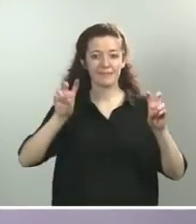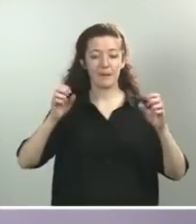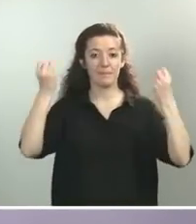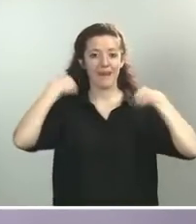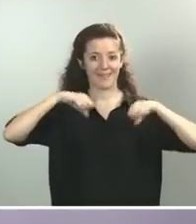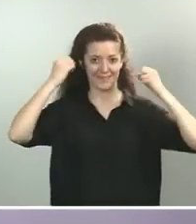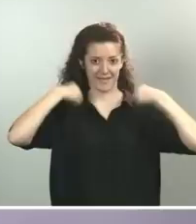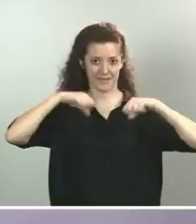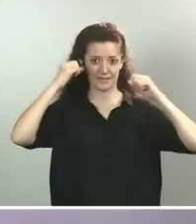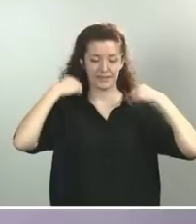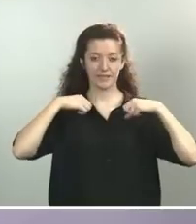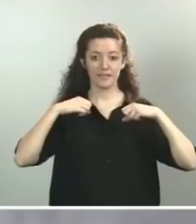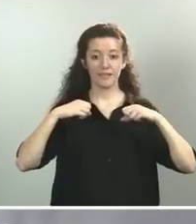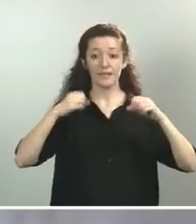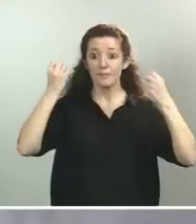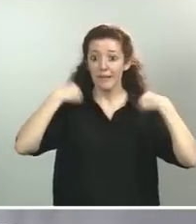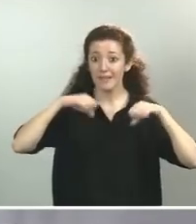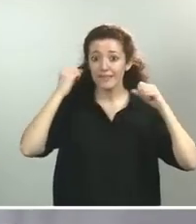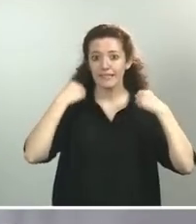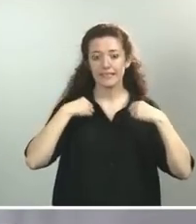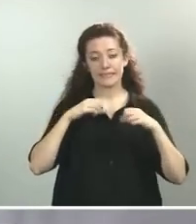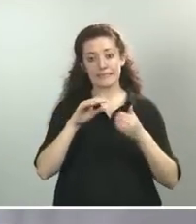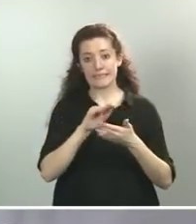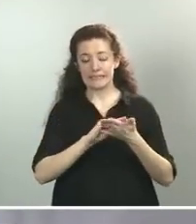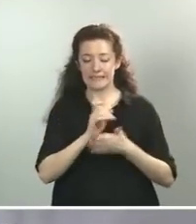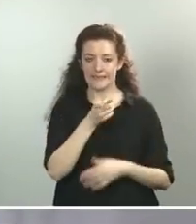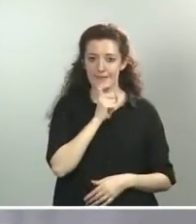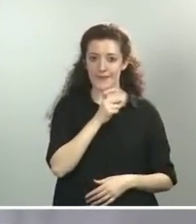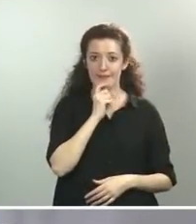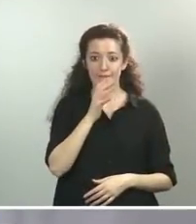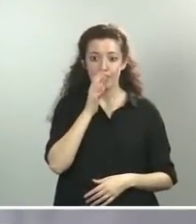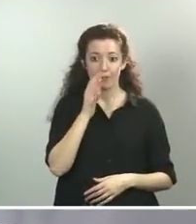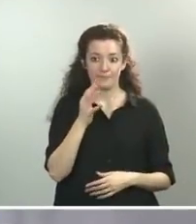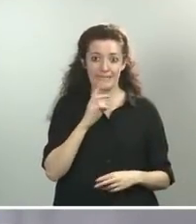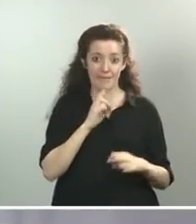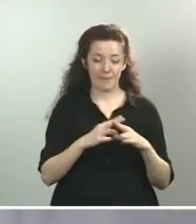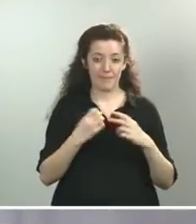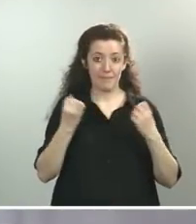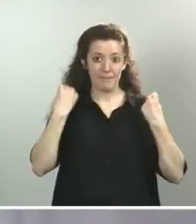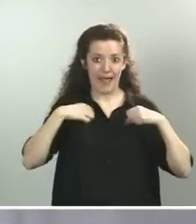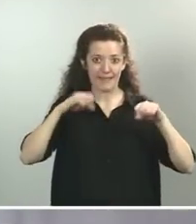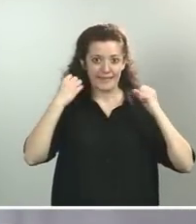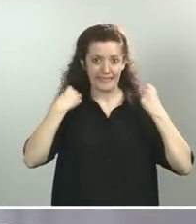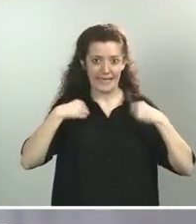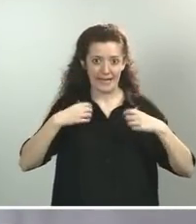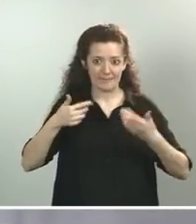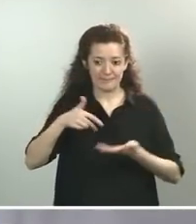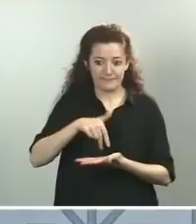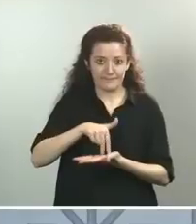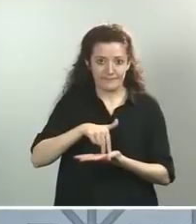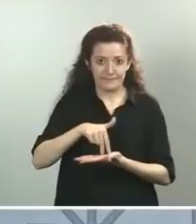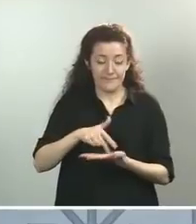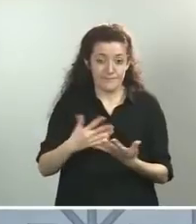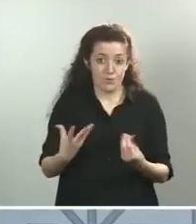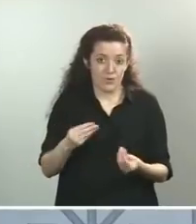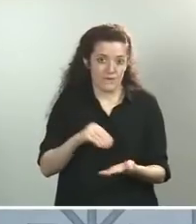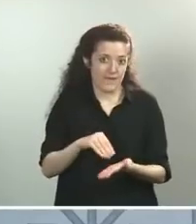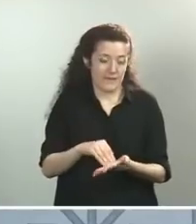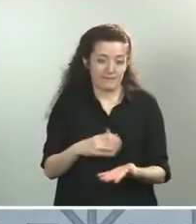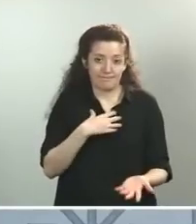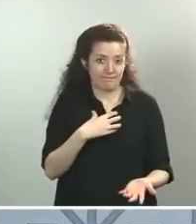complicadas de resolver porque as prácticas son prácticas e, portanto, non se poden en moitos casos, non todos,